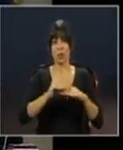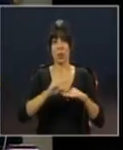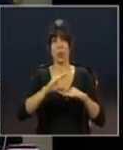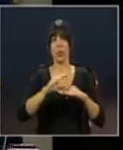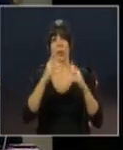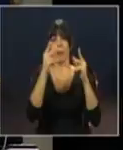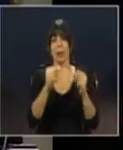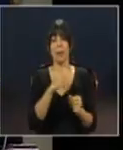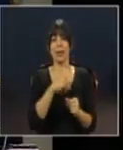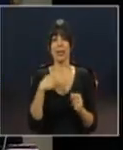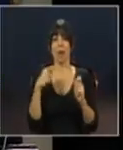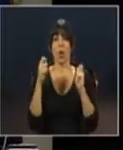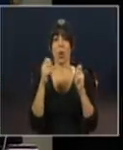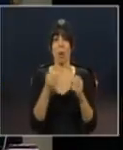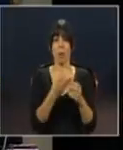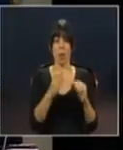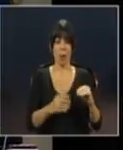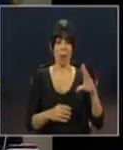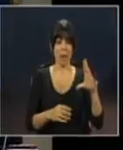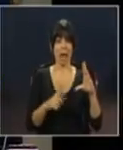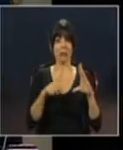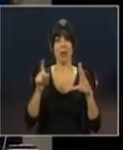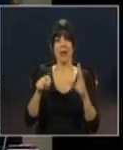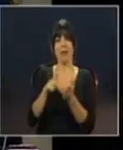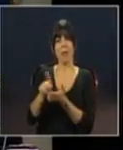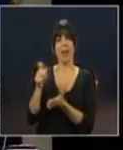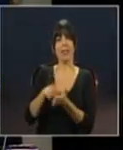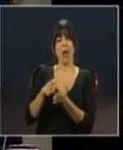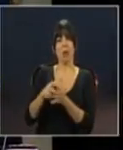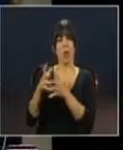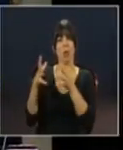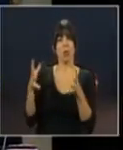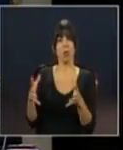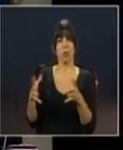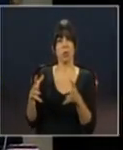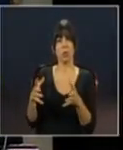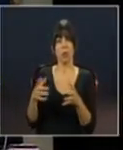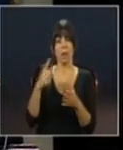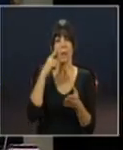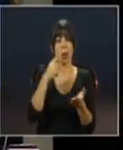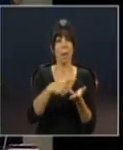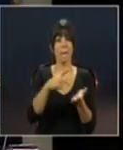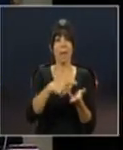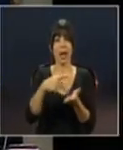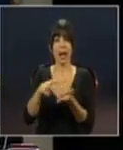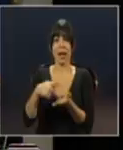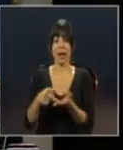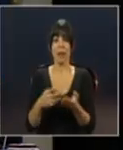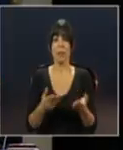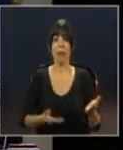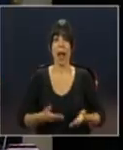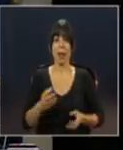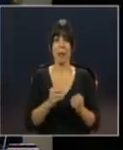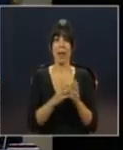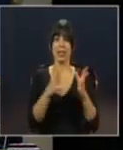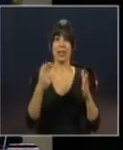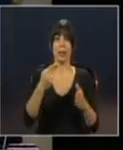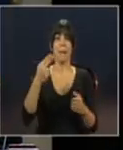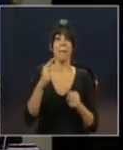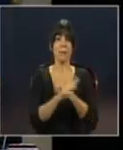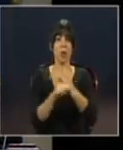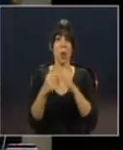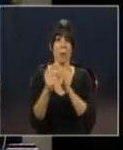del Ministerio de Educación Pública, precisamente el de la planilla más grande del país, y realizaba